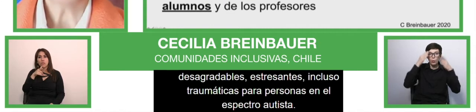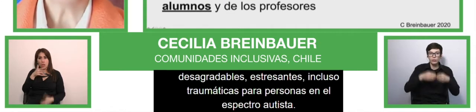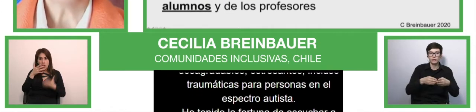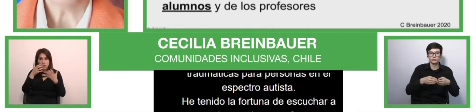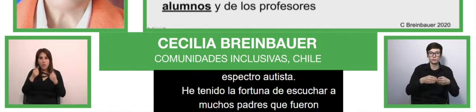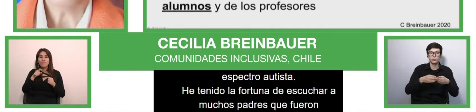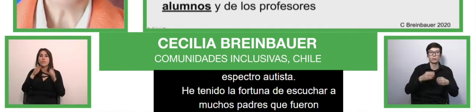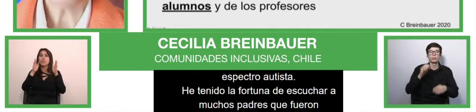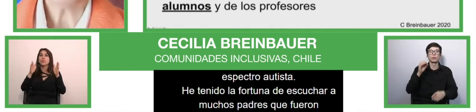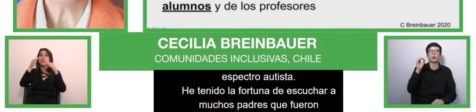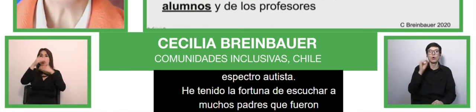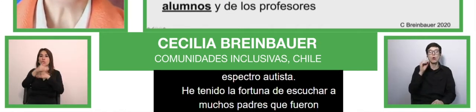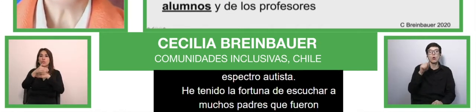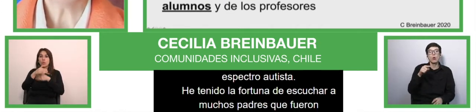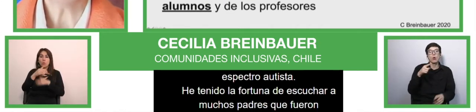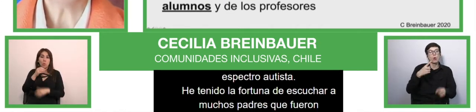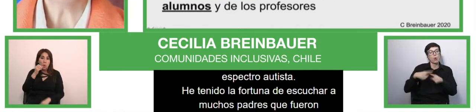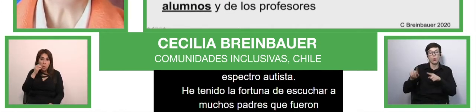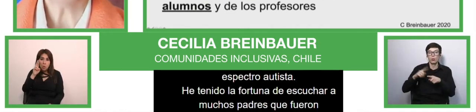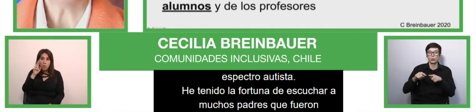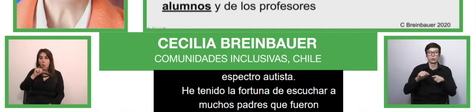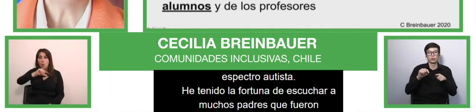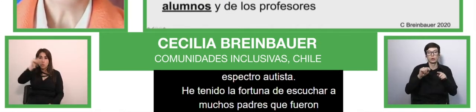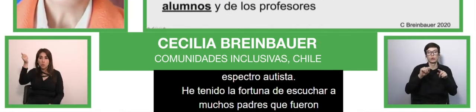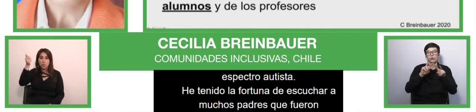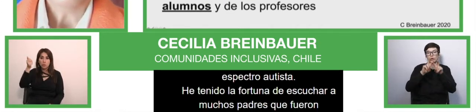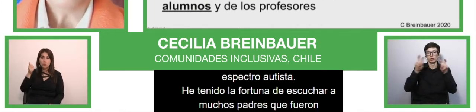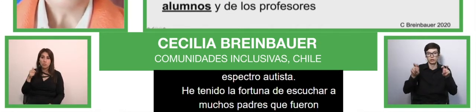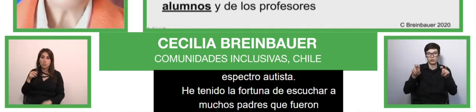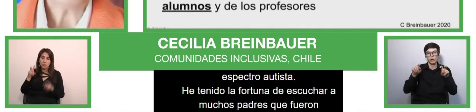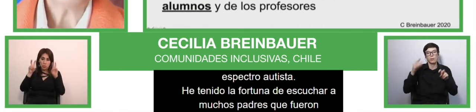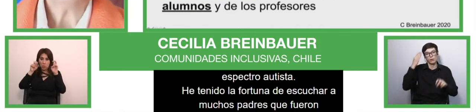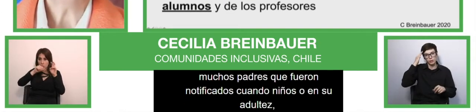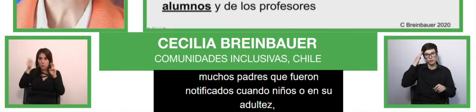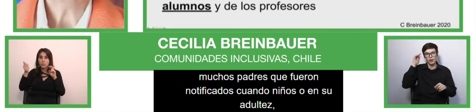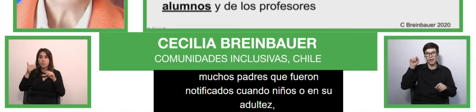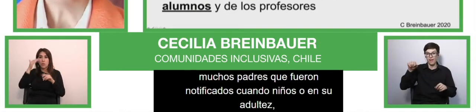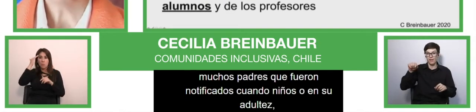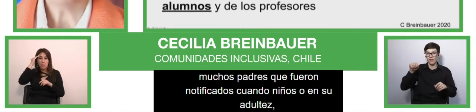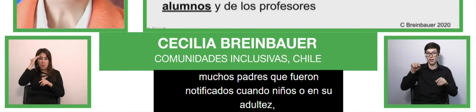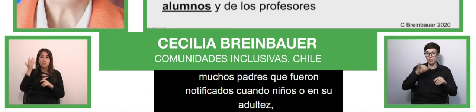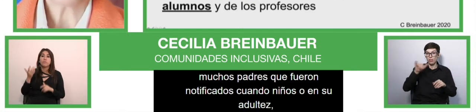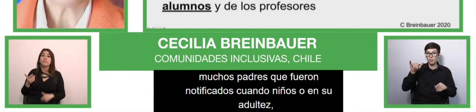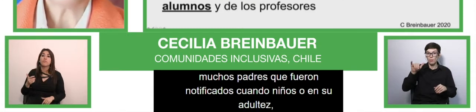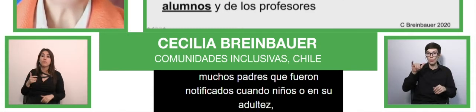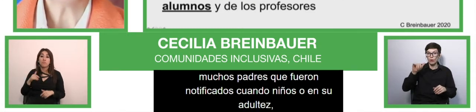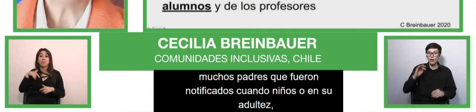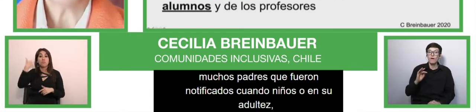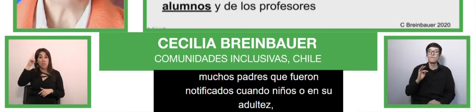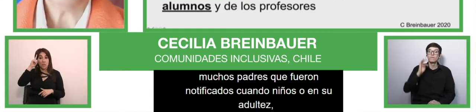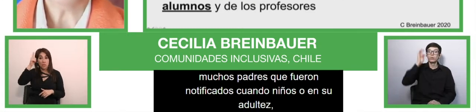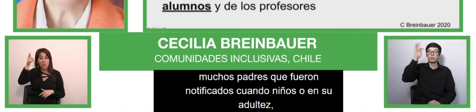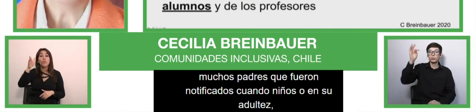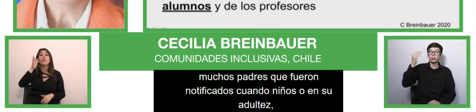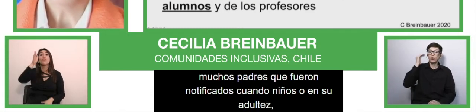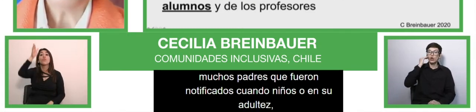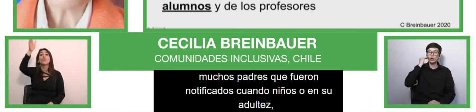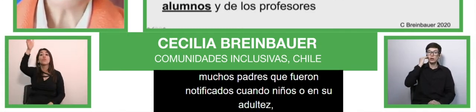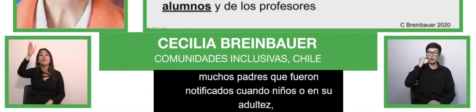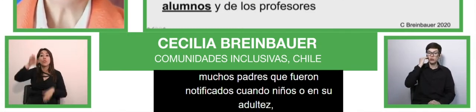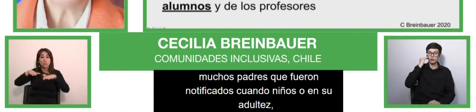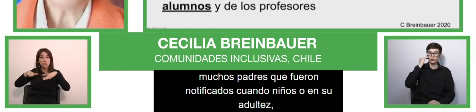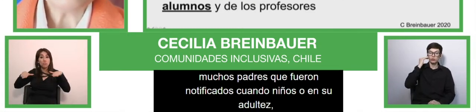nuestros diagnósticos estigmatizantes en su juventud ellos reciben a los niños de regreso de la escuela